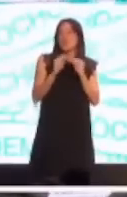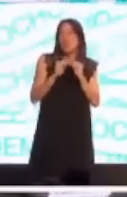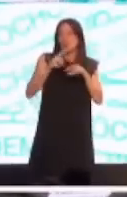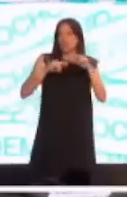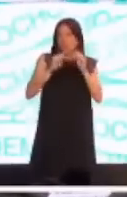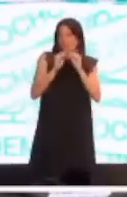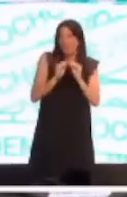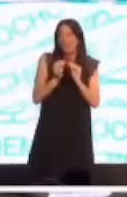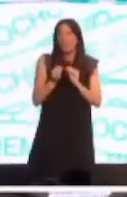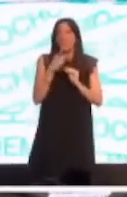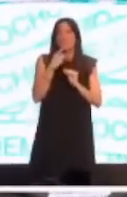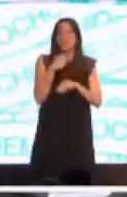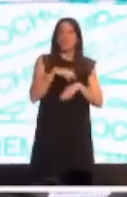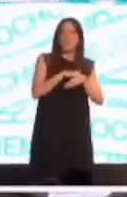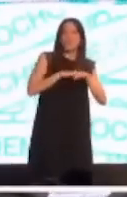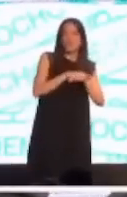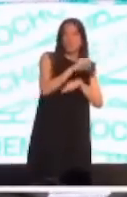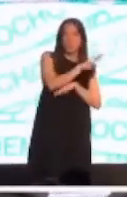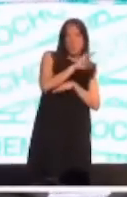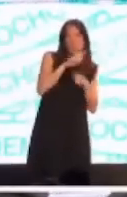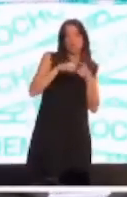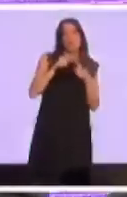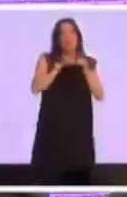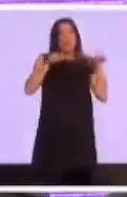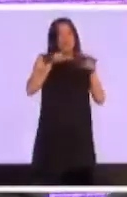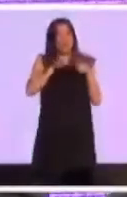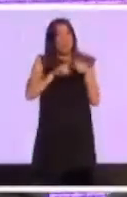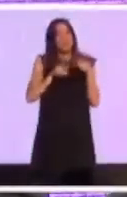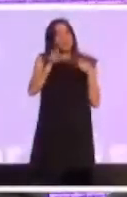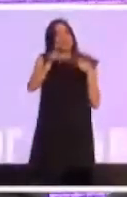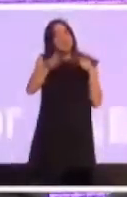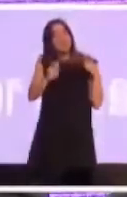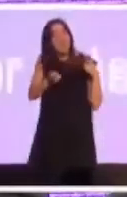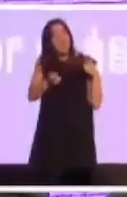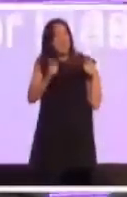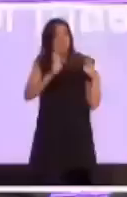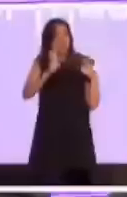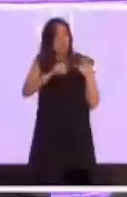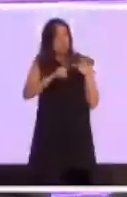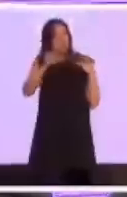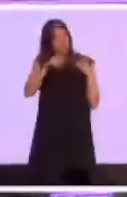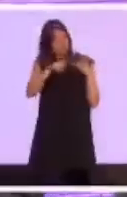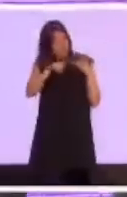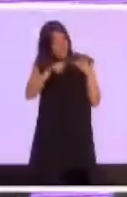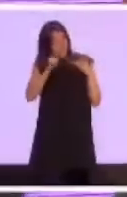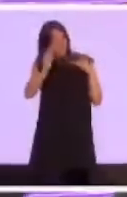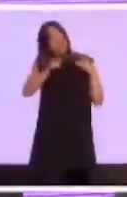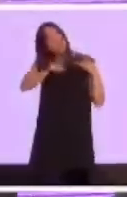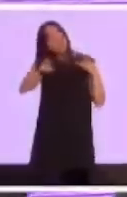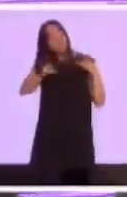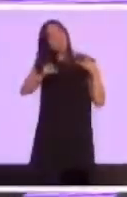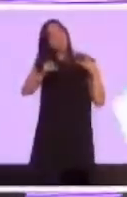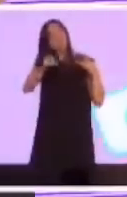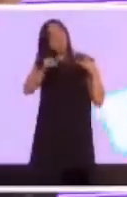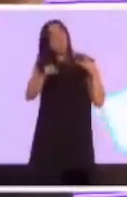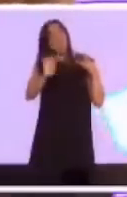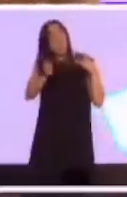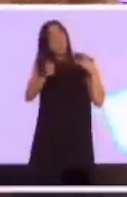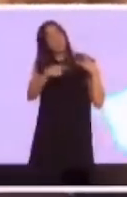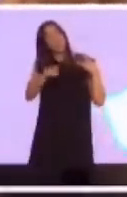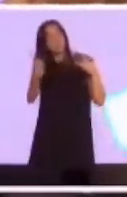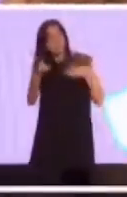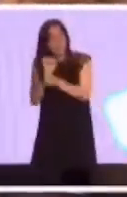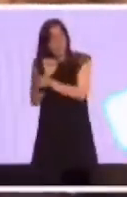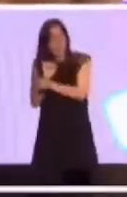un ministro popular un empresario y un juez corrupto que ha terminado con ese juez en la cárcel es la pregunta de quién manda aquí